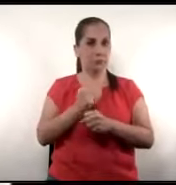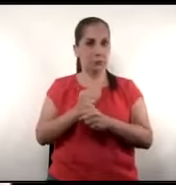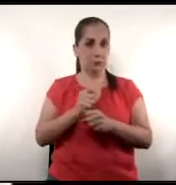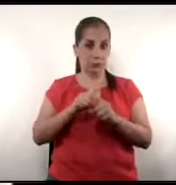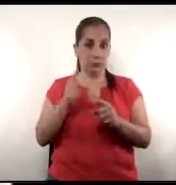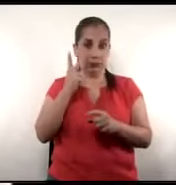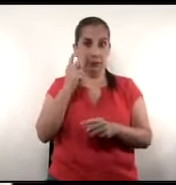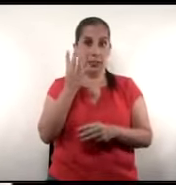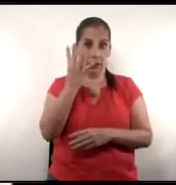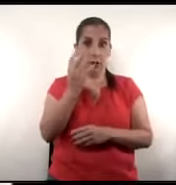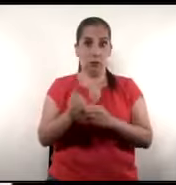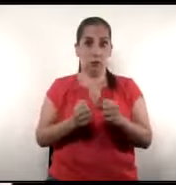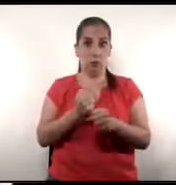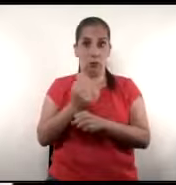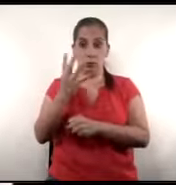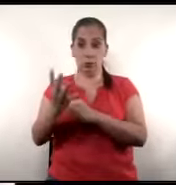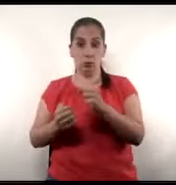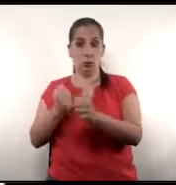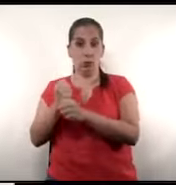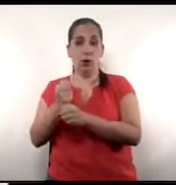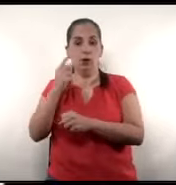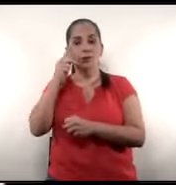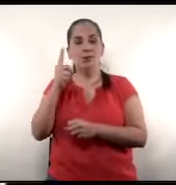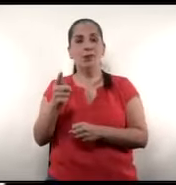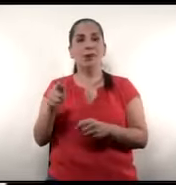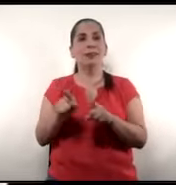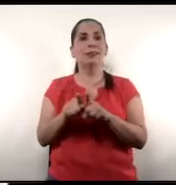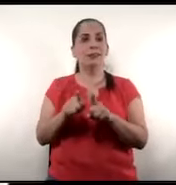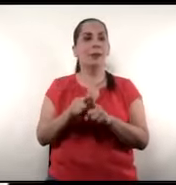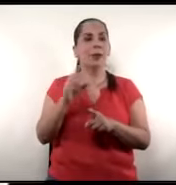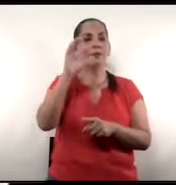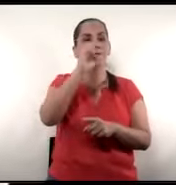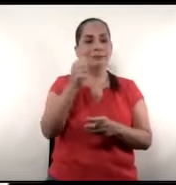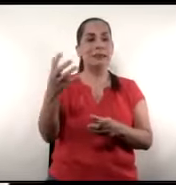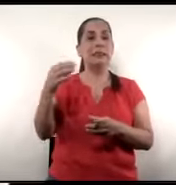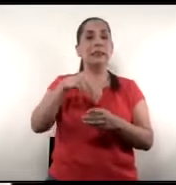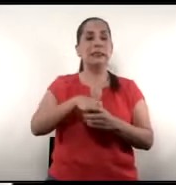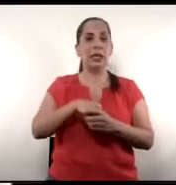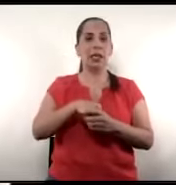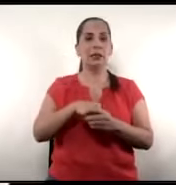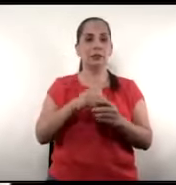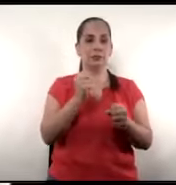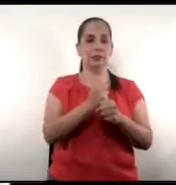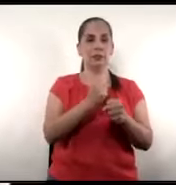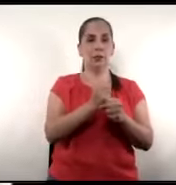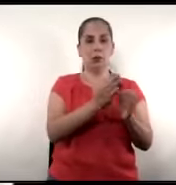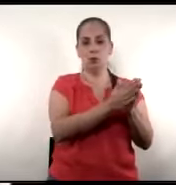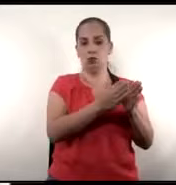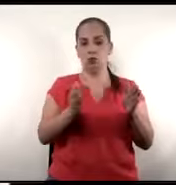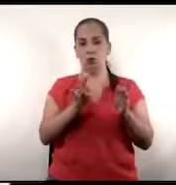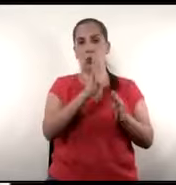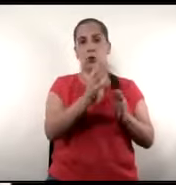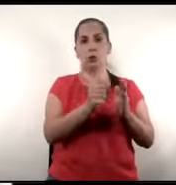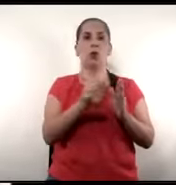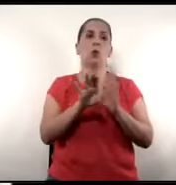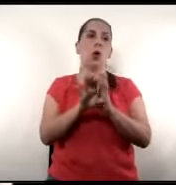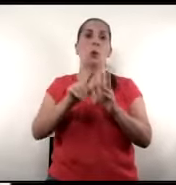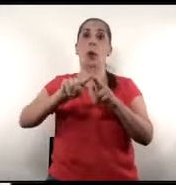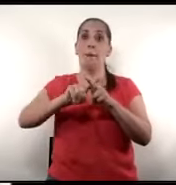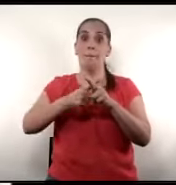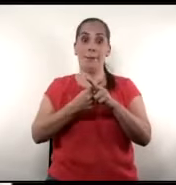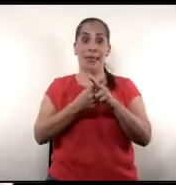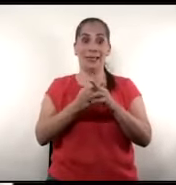cada 4 años, sino que se ve dentro de los 4 años cuando dan una orden de inicio para una carretera a la que no se le